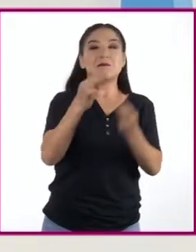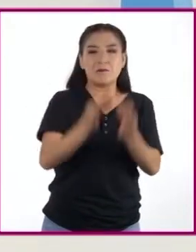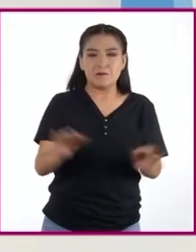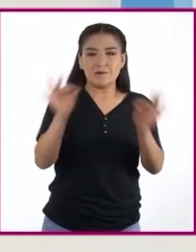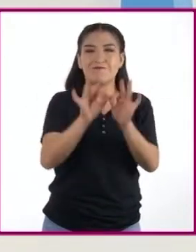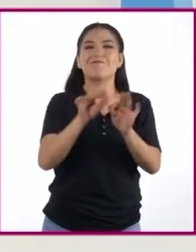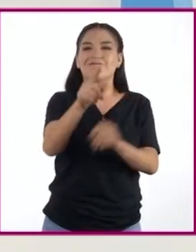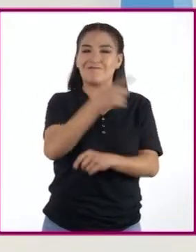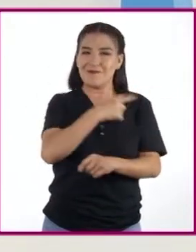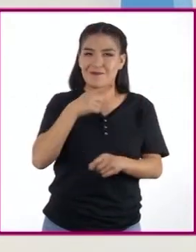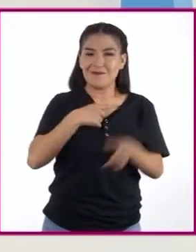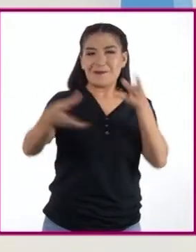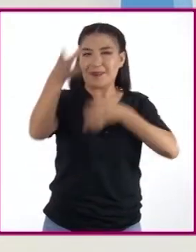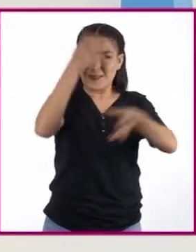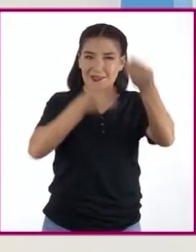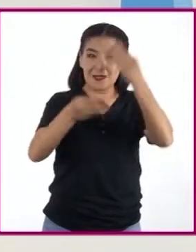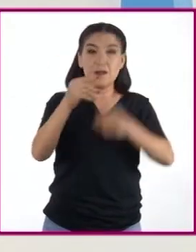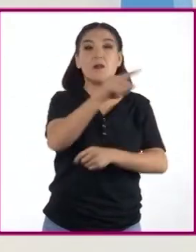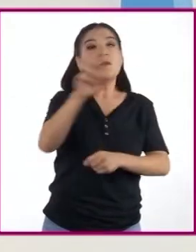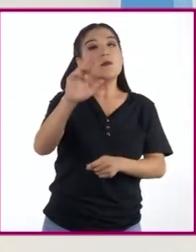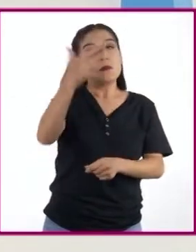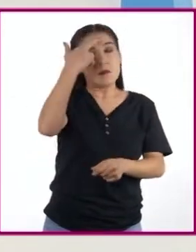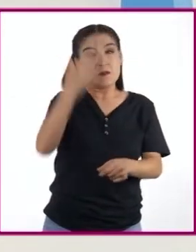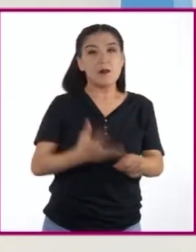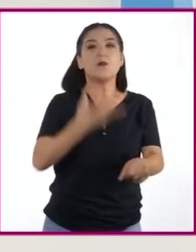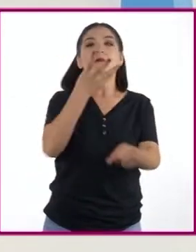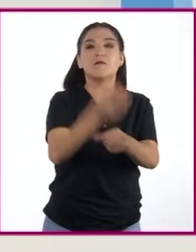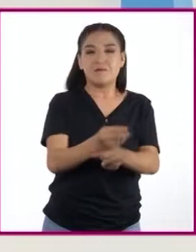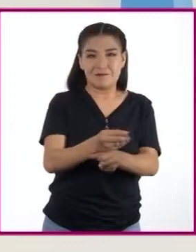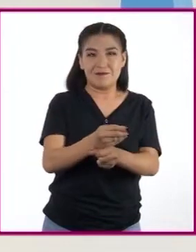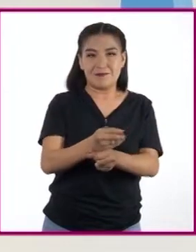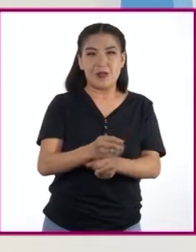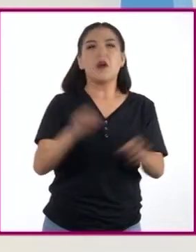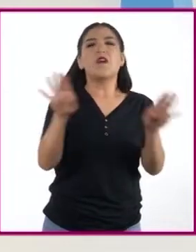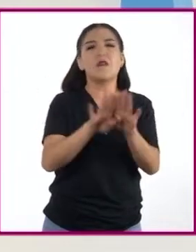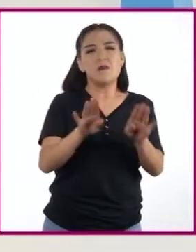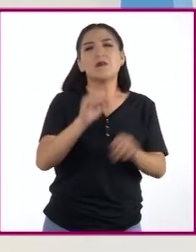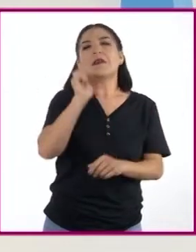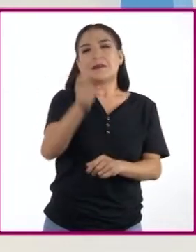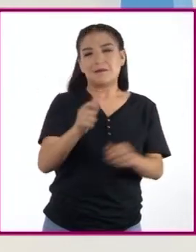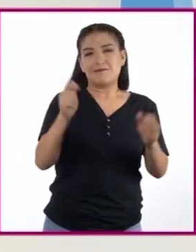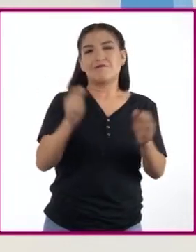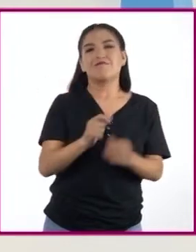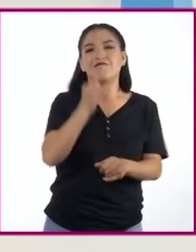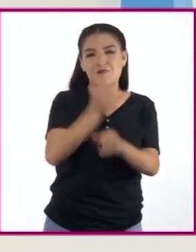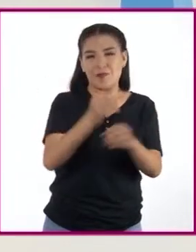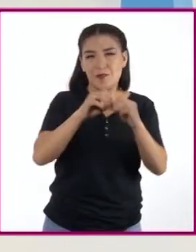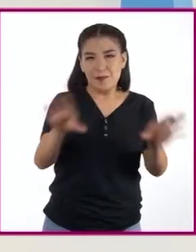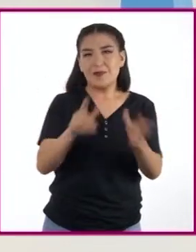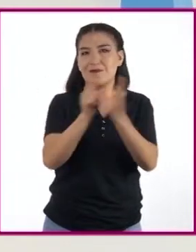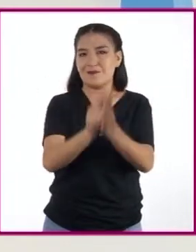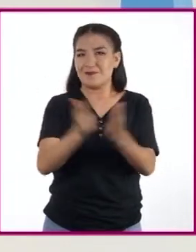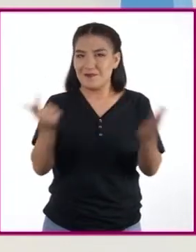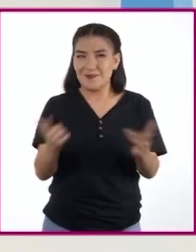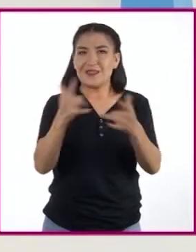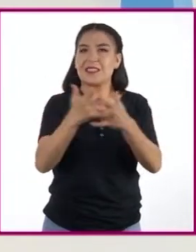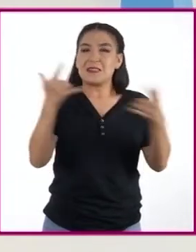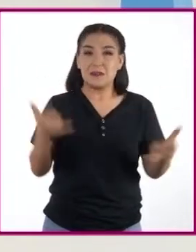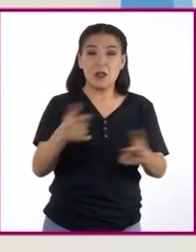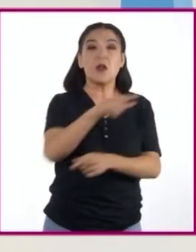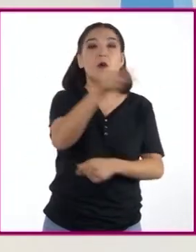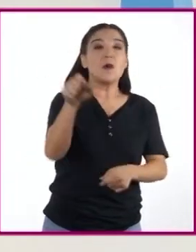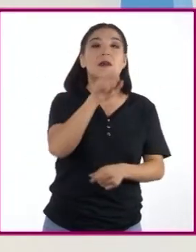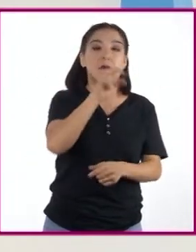dispuestos a aprender. Recuerden complementar su aprendizaje con la información del libro de texto y tengan a la